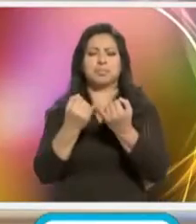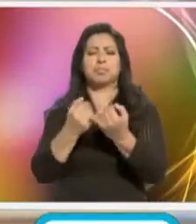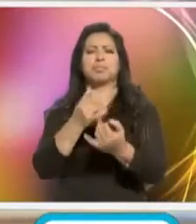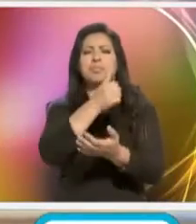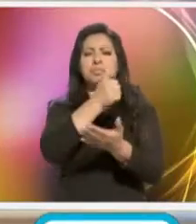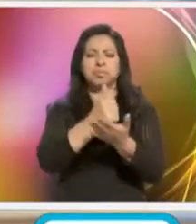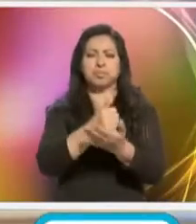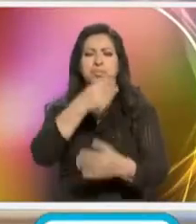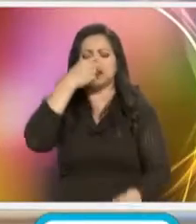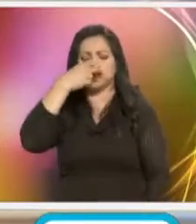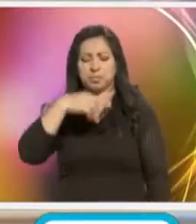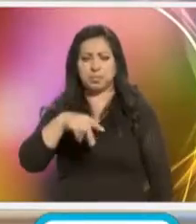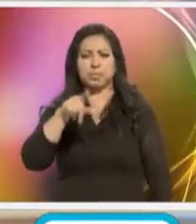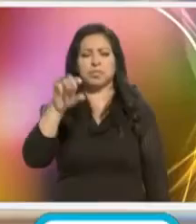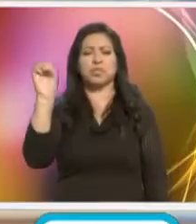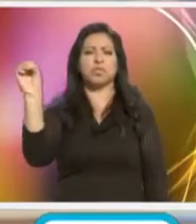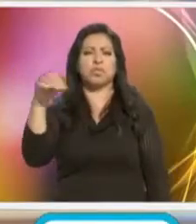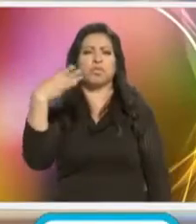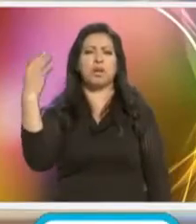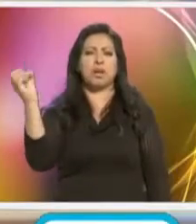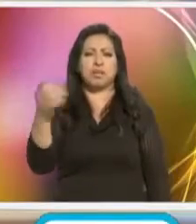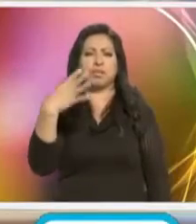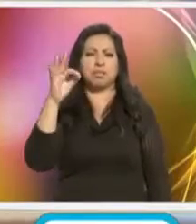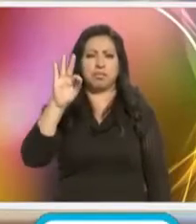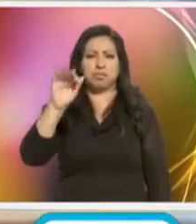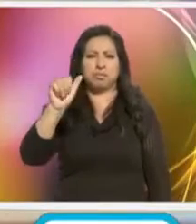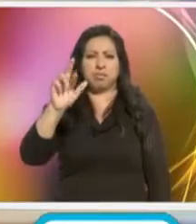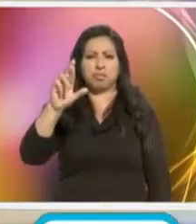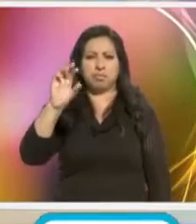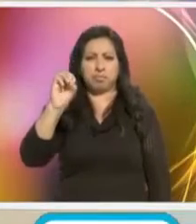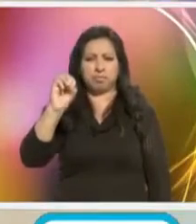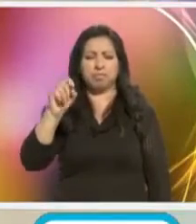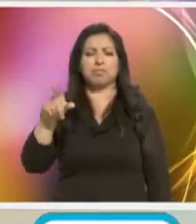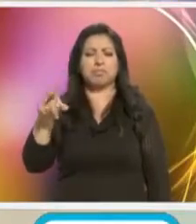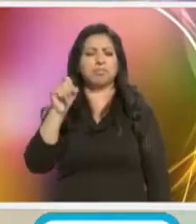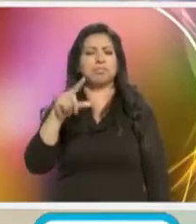también toda la programación ahí está, se encuentra,